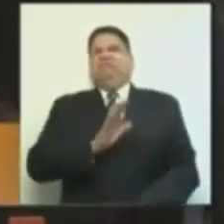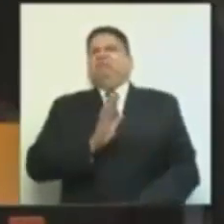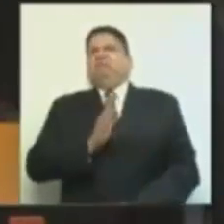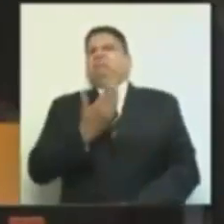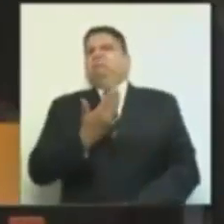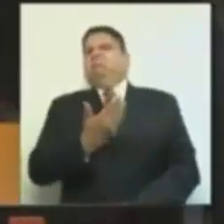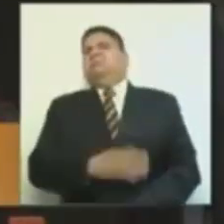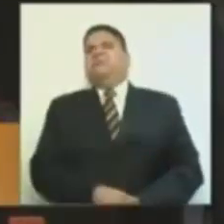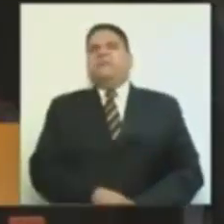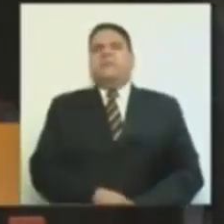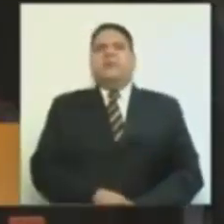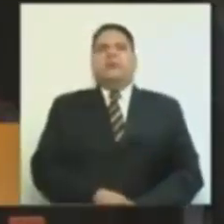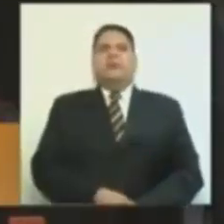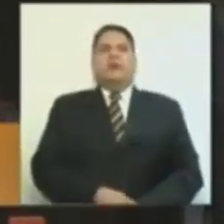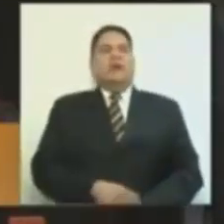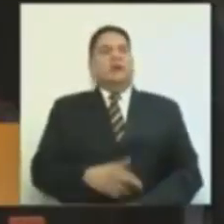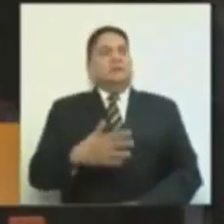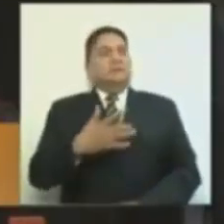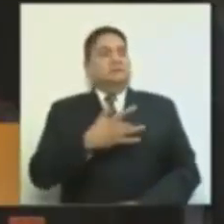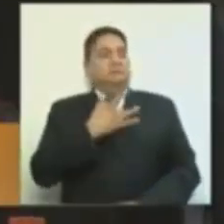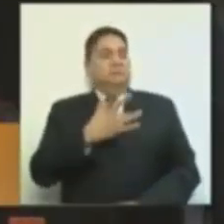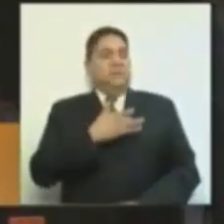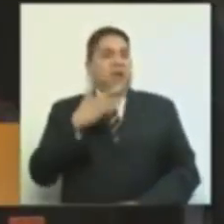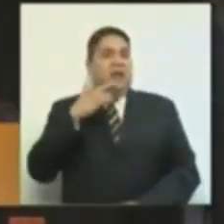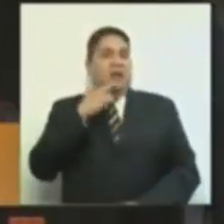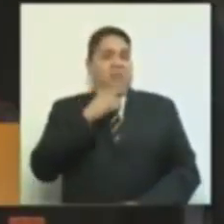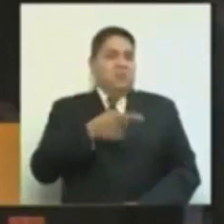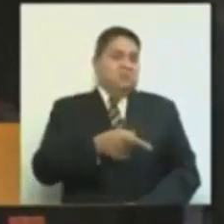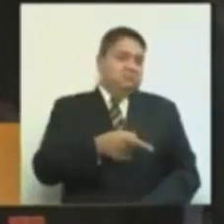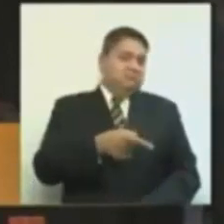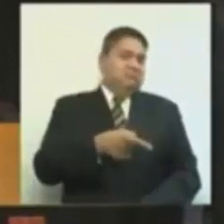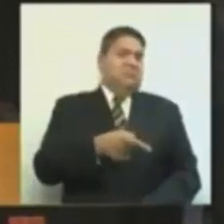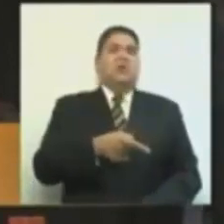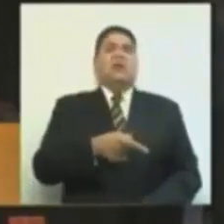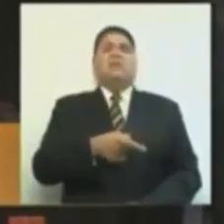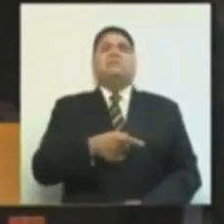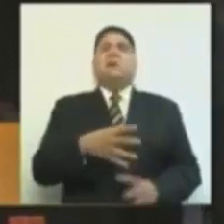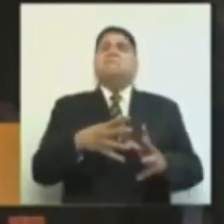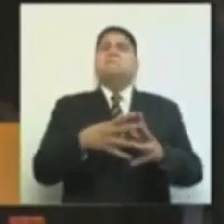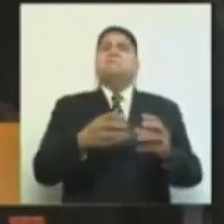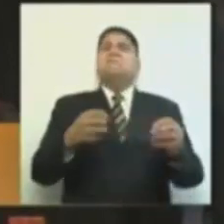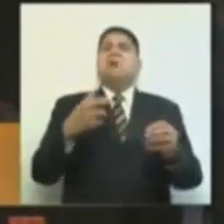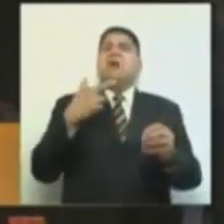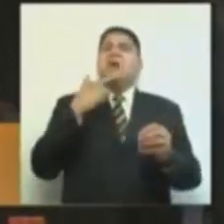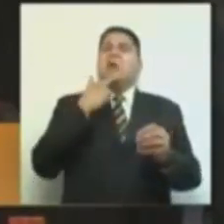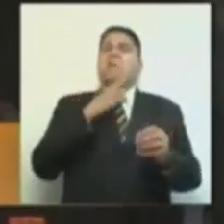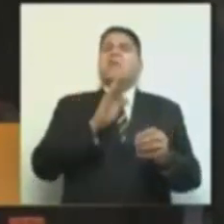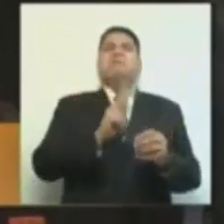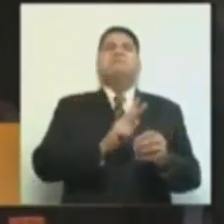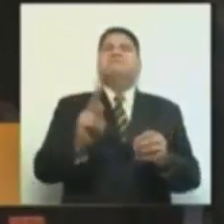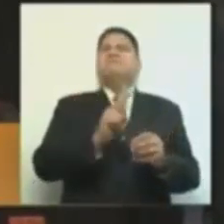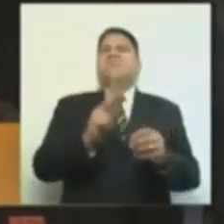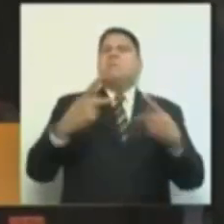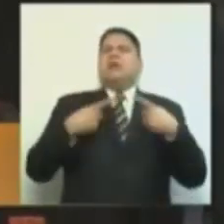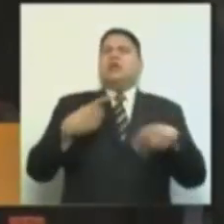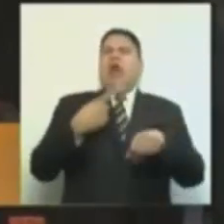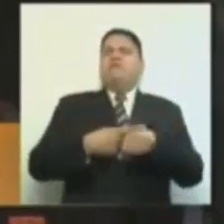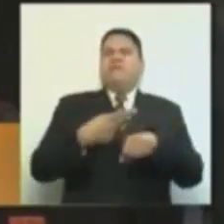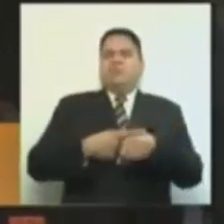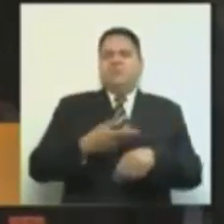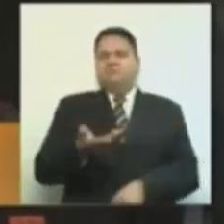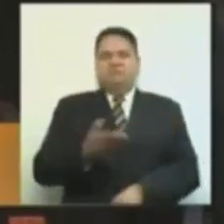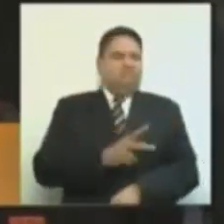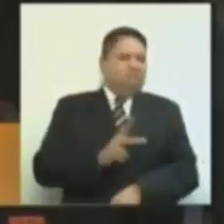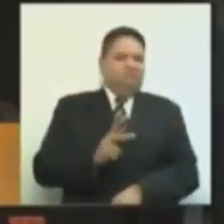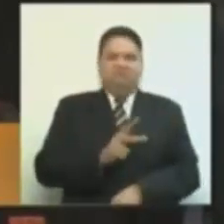prefiere combatir la enfermedad eliminando al enfermo en lugar de curarlo. Esta forma de administrar